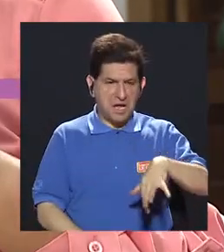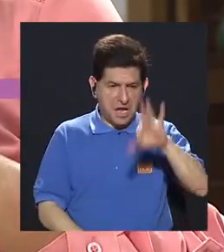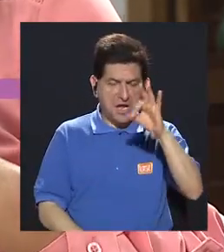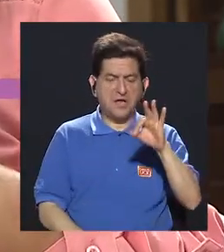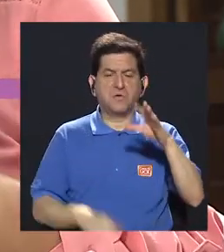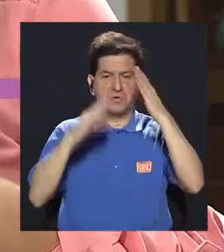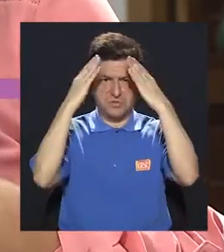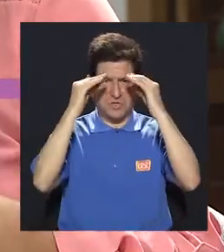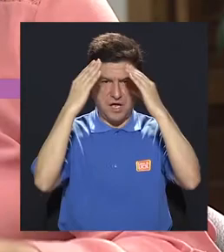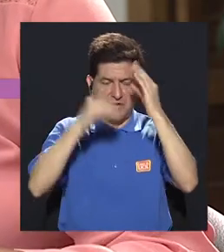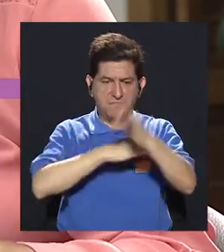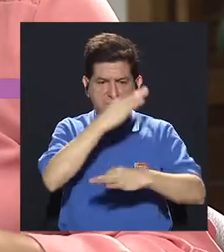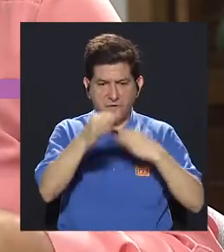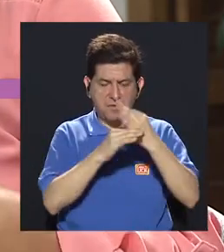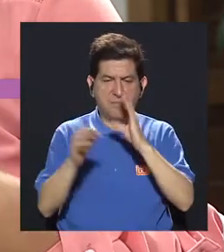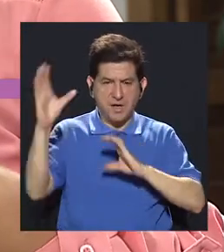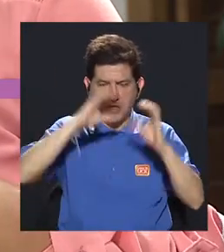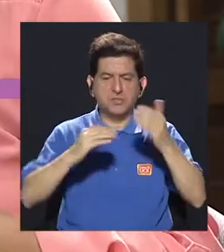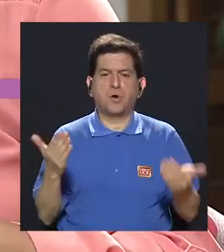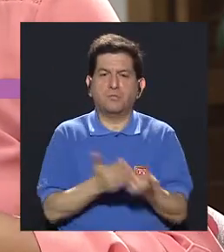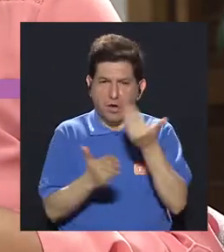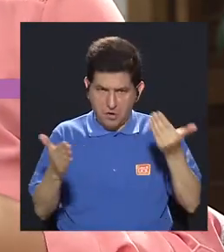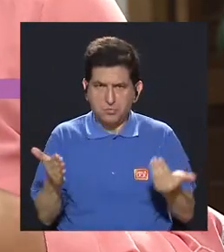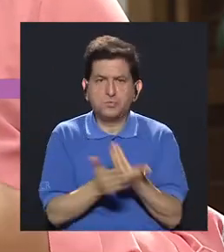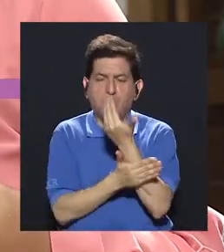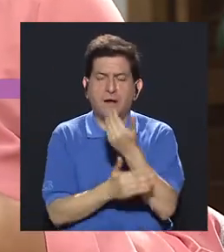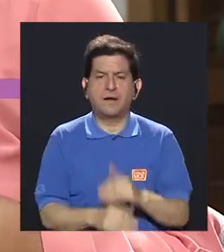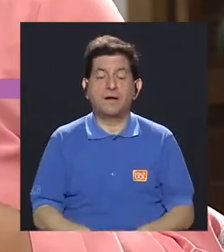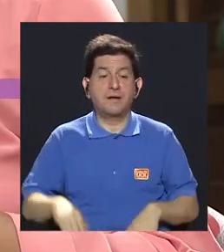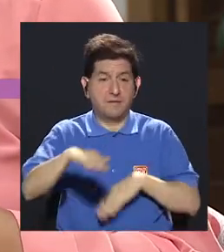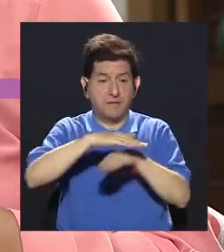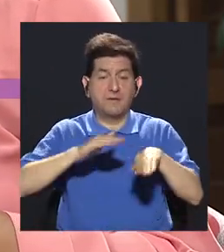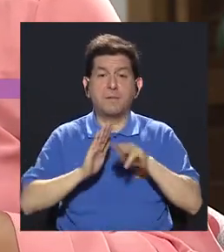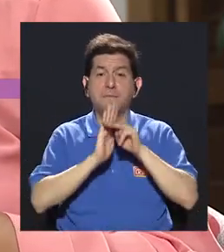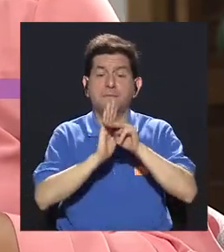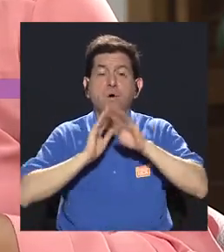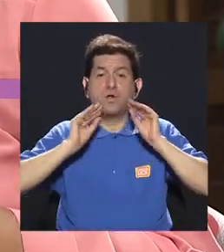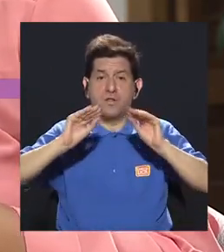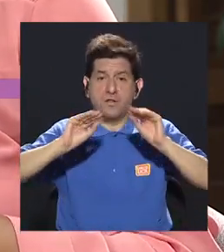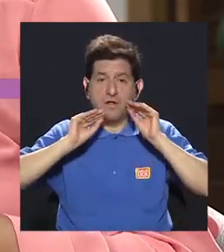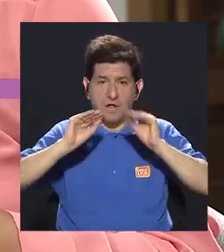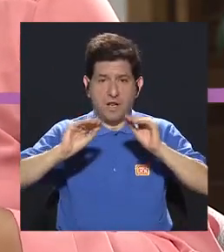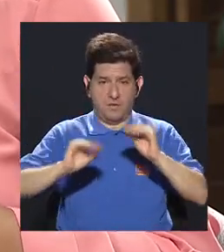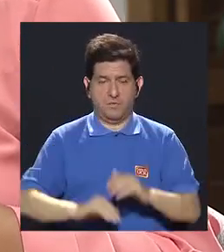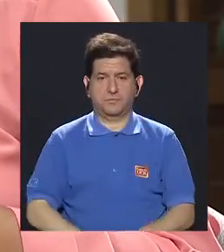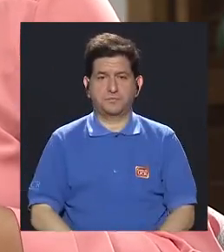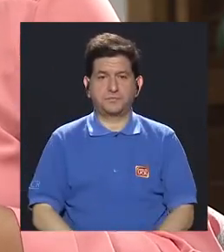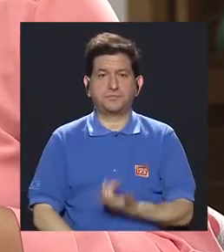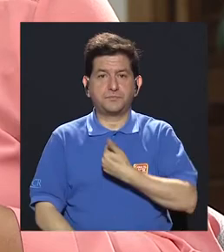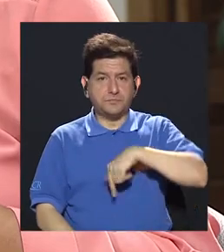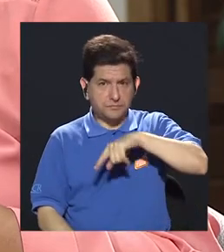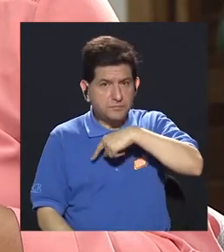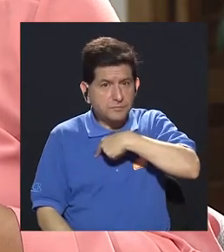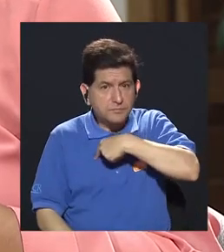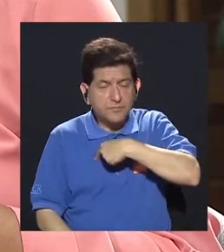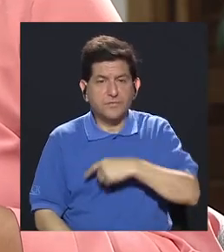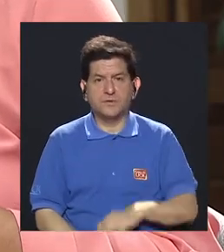donde van a encontrar información científica actualizada, también basada en un modelo pedagógico, ¿verdad? Hemos,